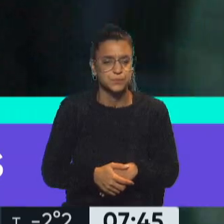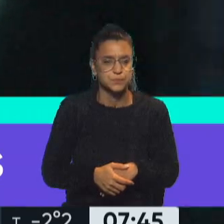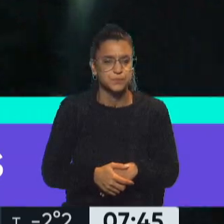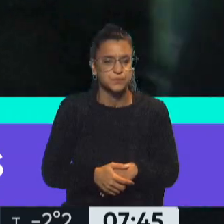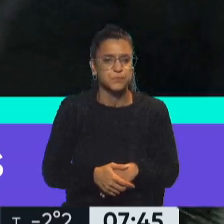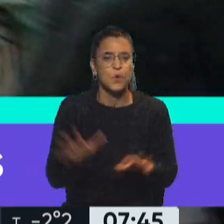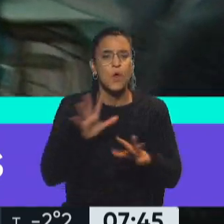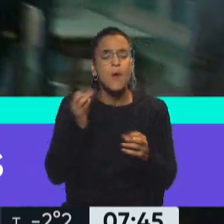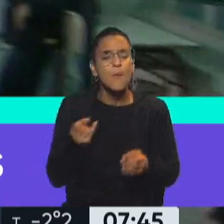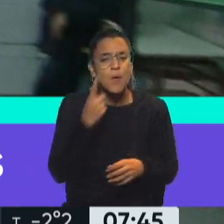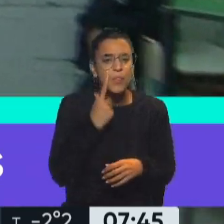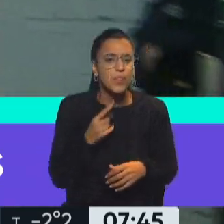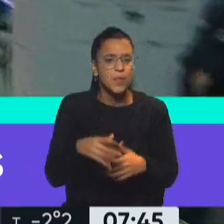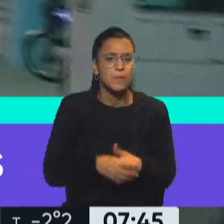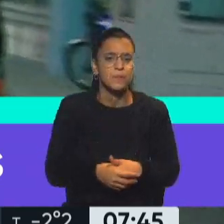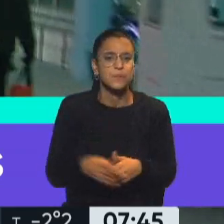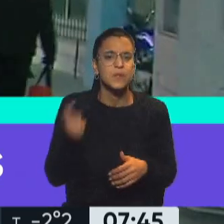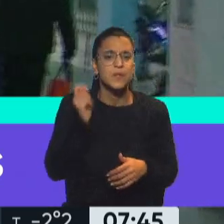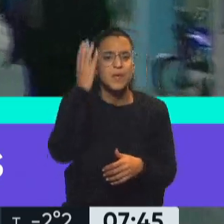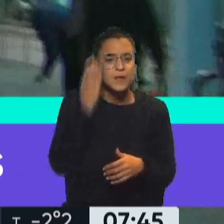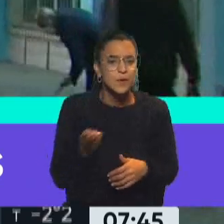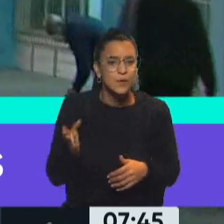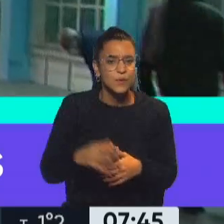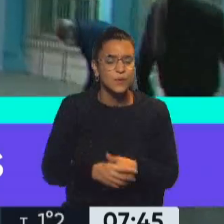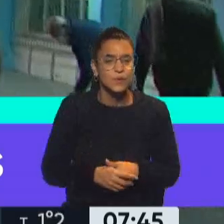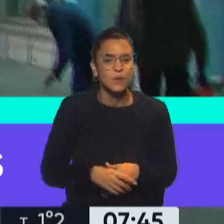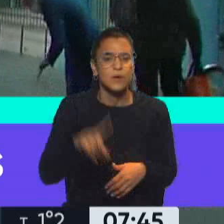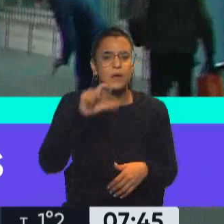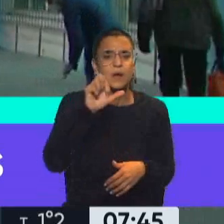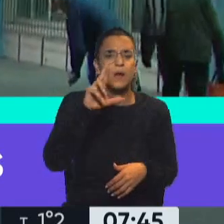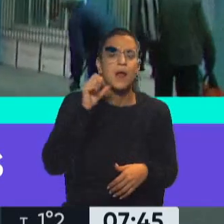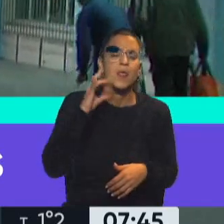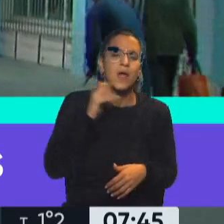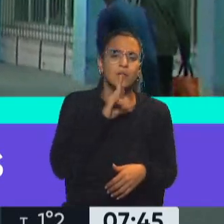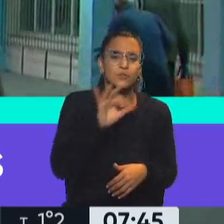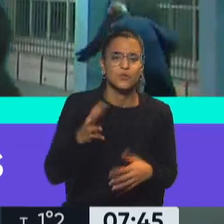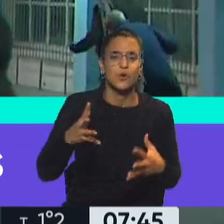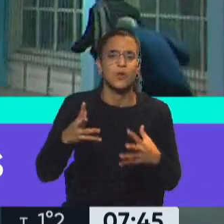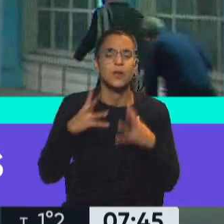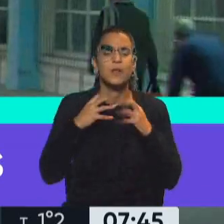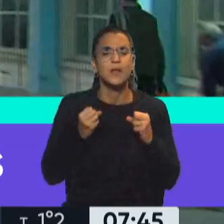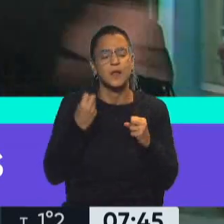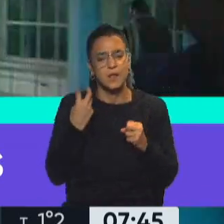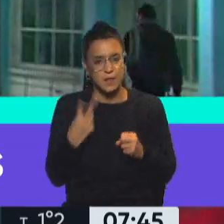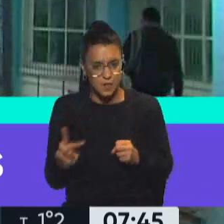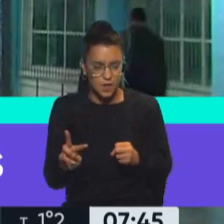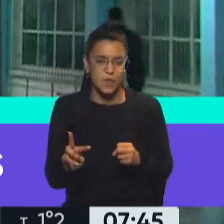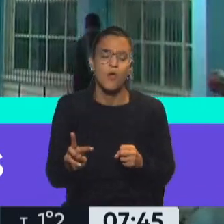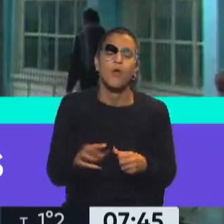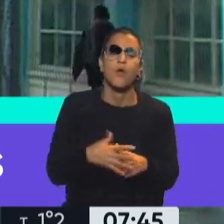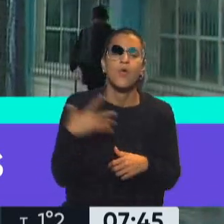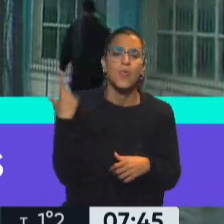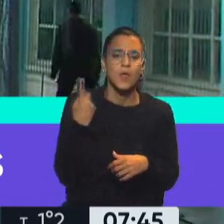día. ¿Ante quién estoy, por favor? Buen día. Ariel Escarlato, vicerrector de acá de la 30. ¿Cómo le va? Gracias por venir aquí a la puerta y